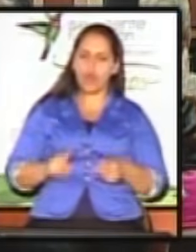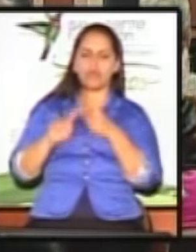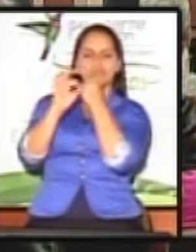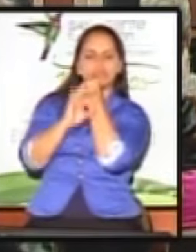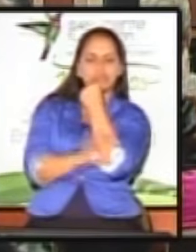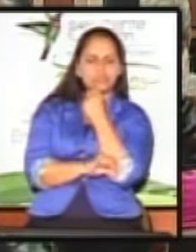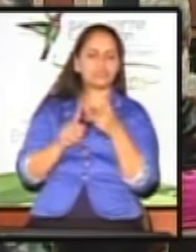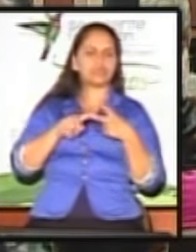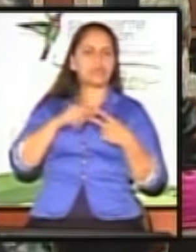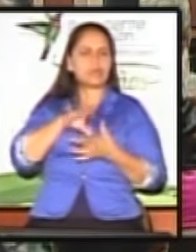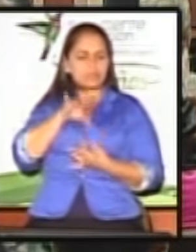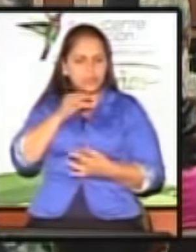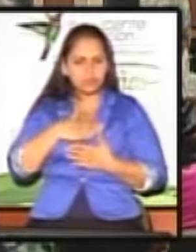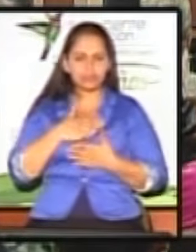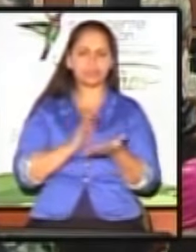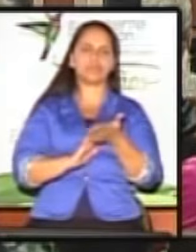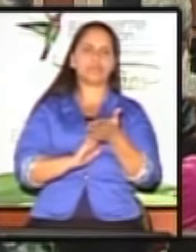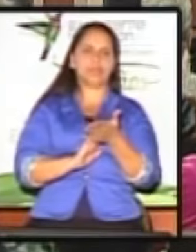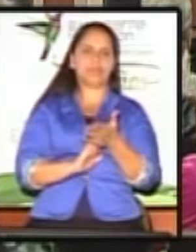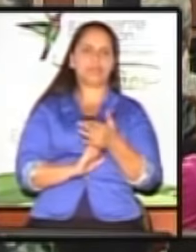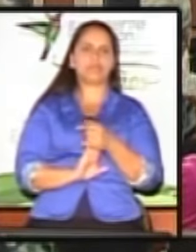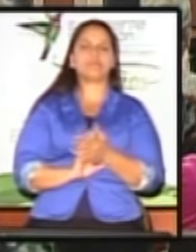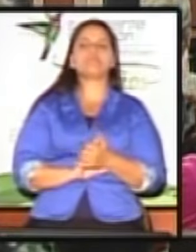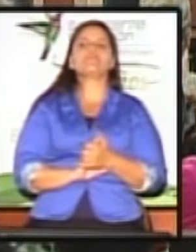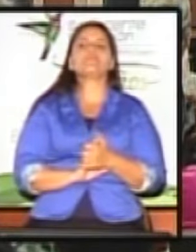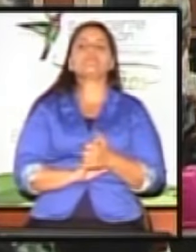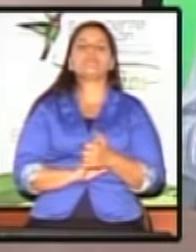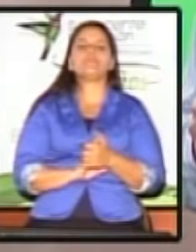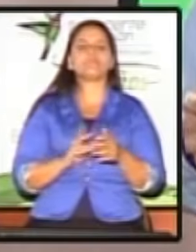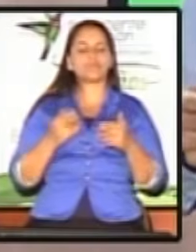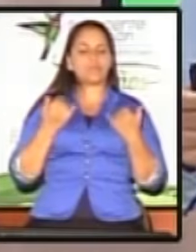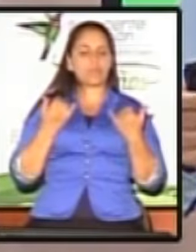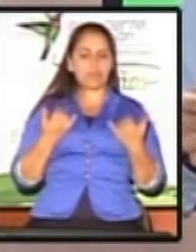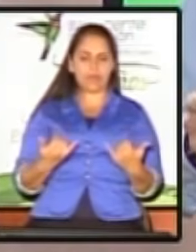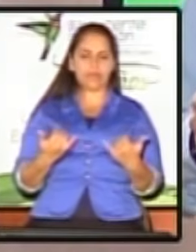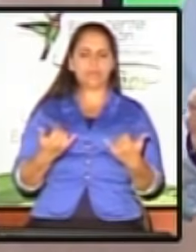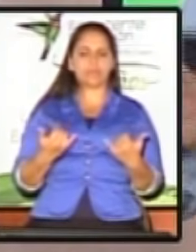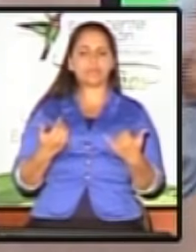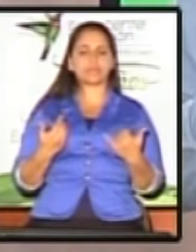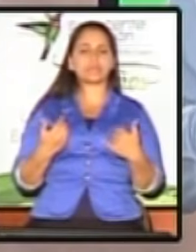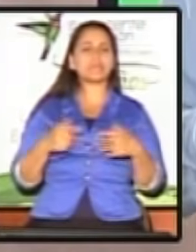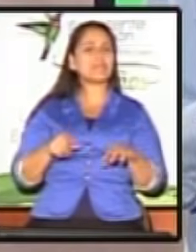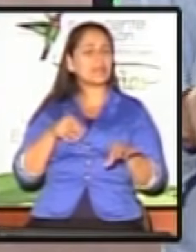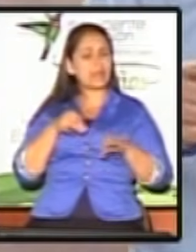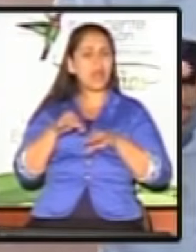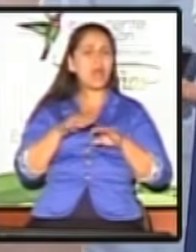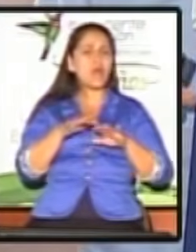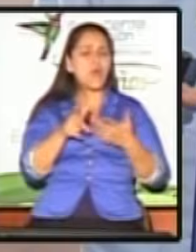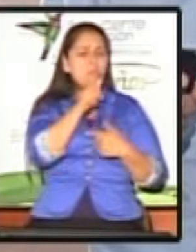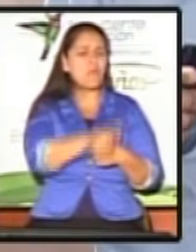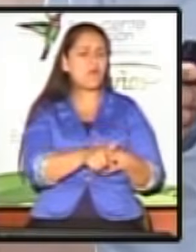y espirituales. O sea que nos vamos a ocupar de mirar ya no tanto cómo curar al